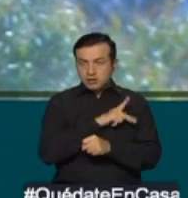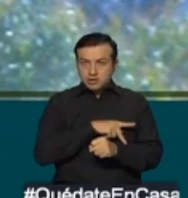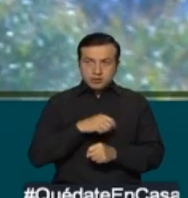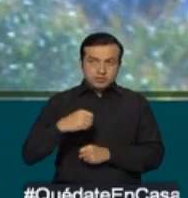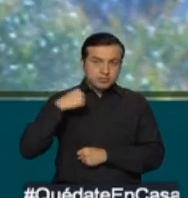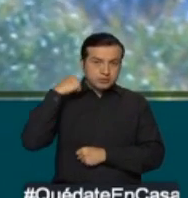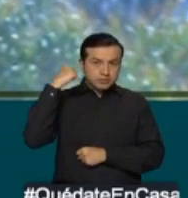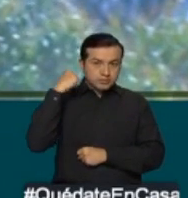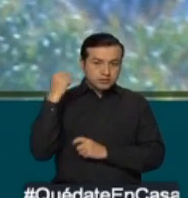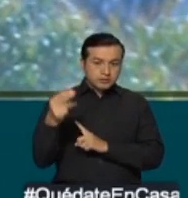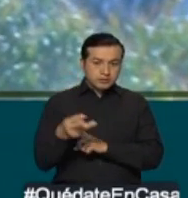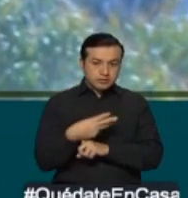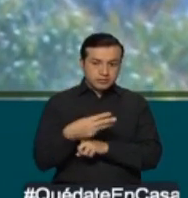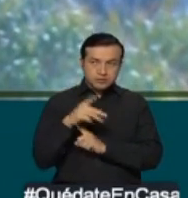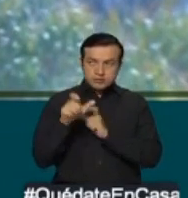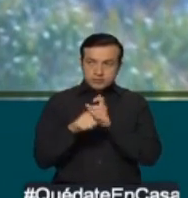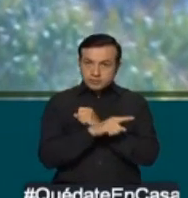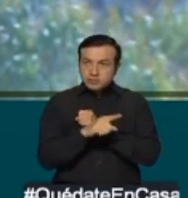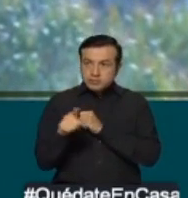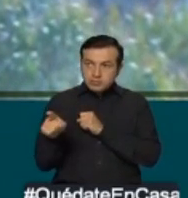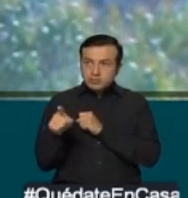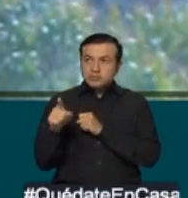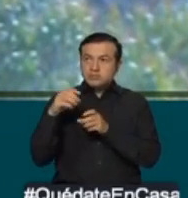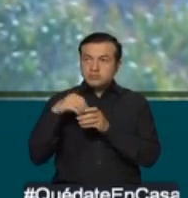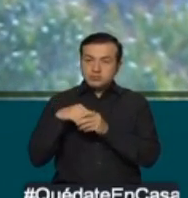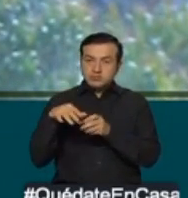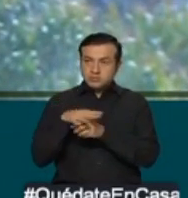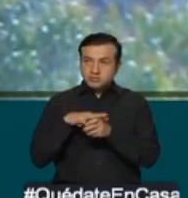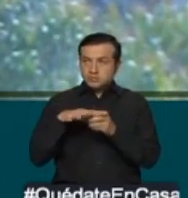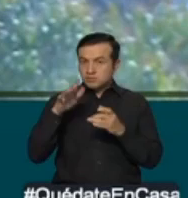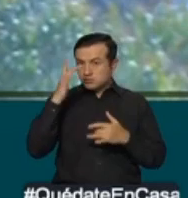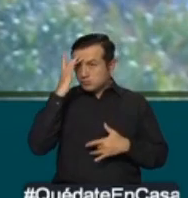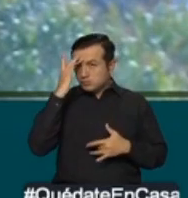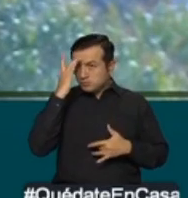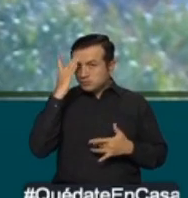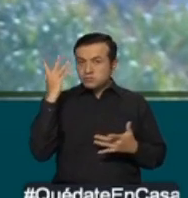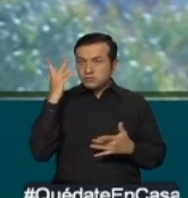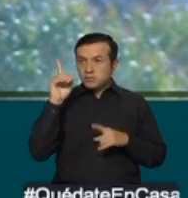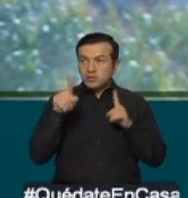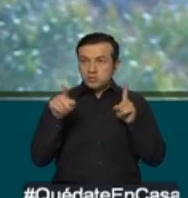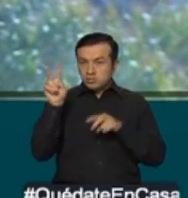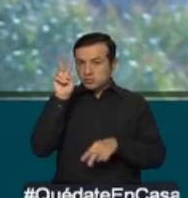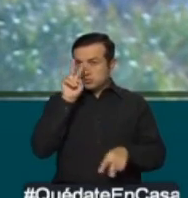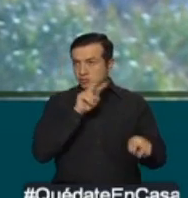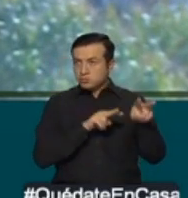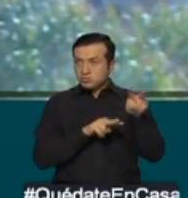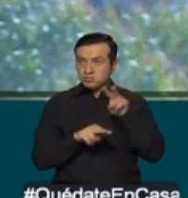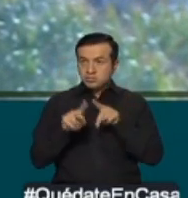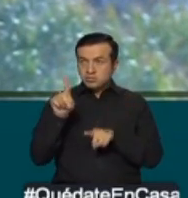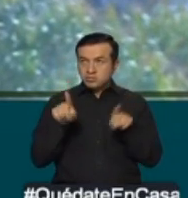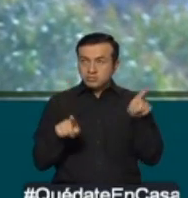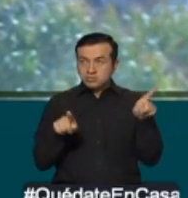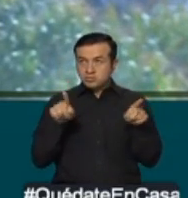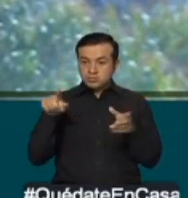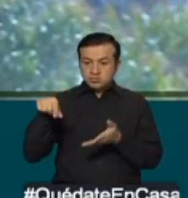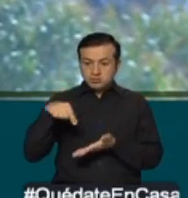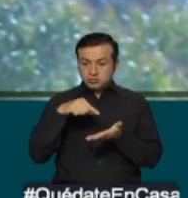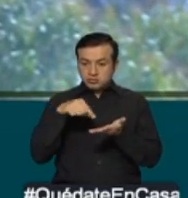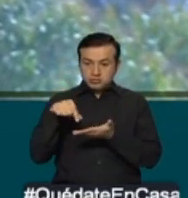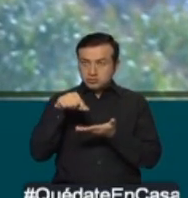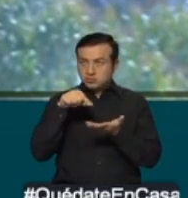derechos digitales de los ciudadanos que estando dentro del círculo epidemiológico están siendo observados mediante dispositivos digitales